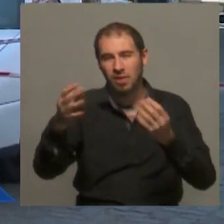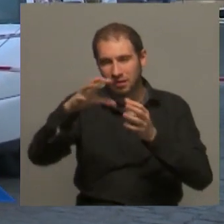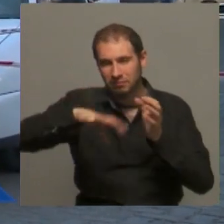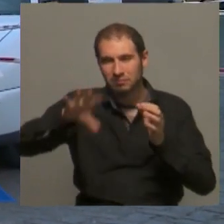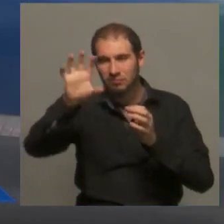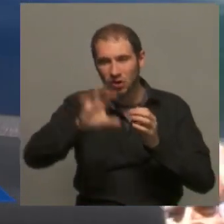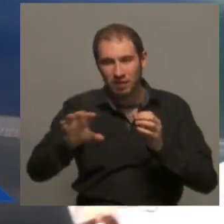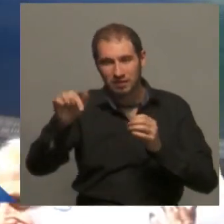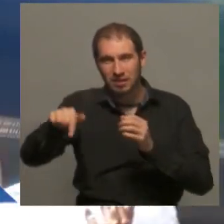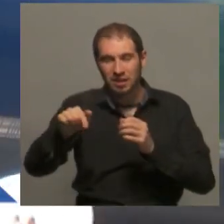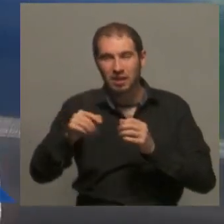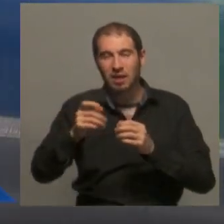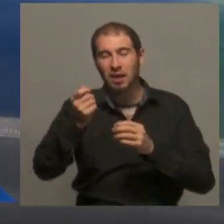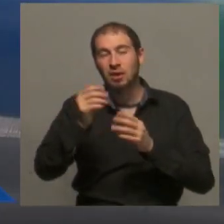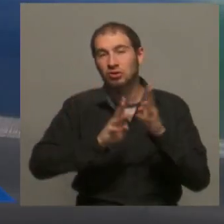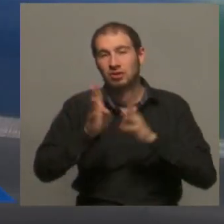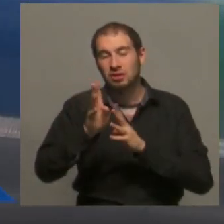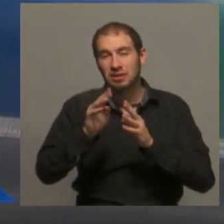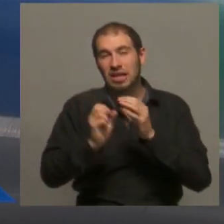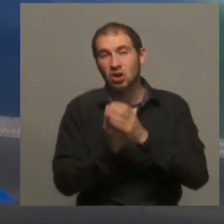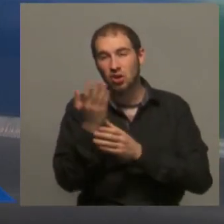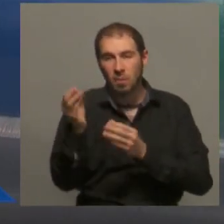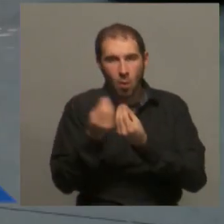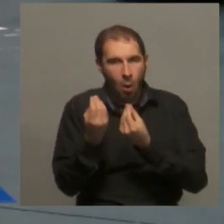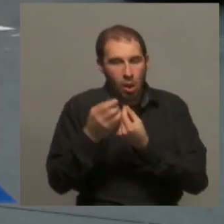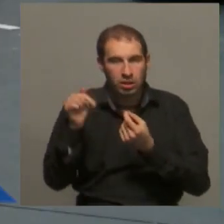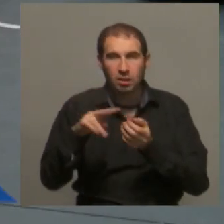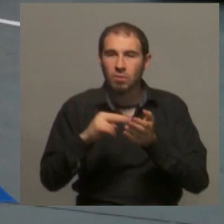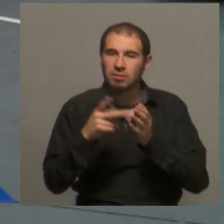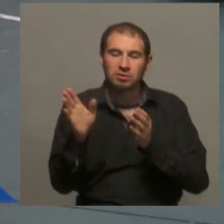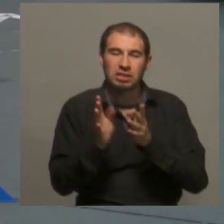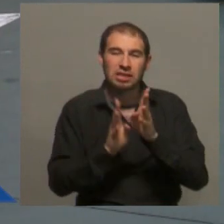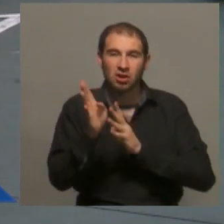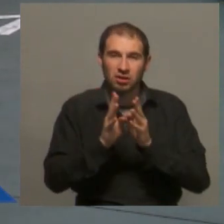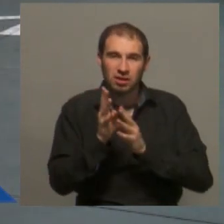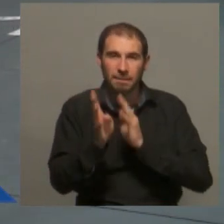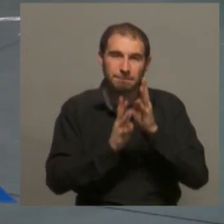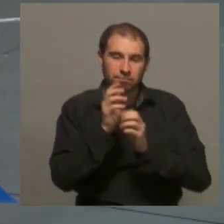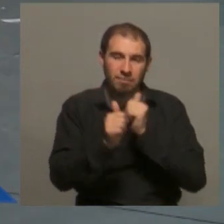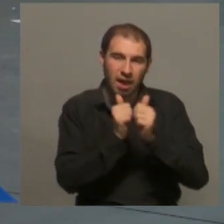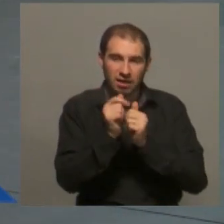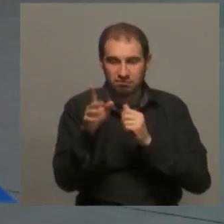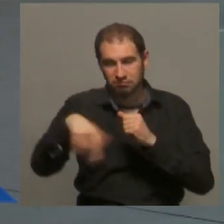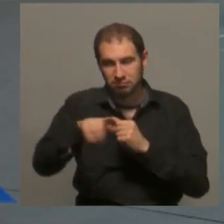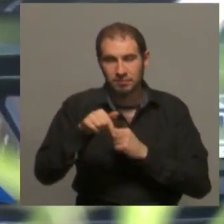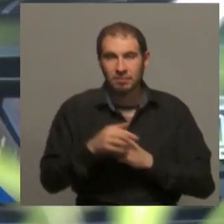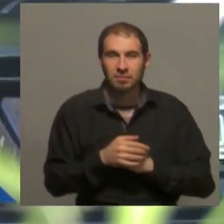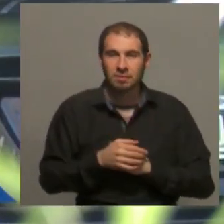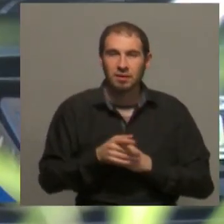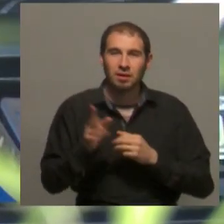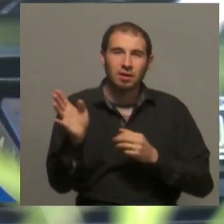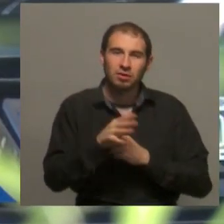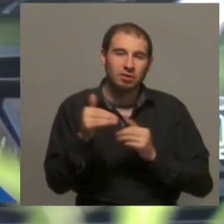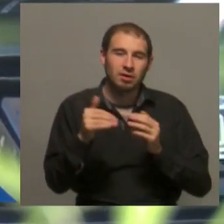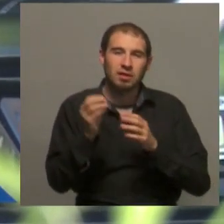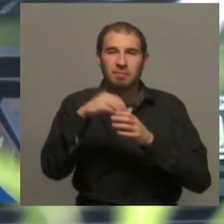tecnificado, tiene un alto impacto en toda la tecnología y en las maquinarias. Así que en todo lo que está dependiendo